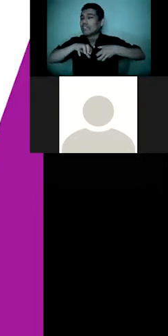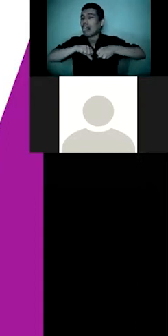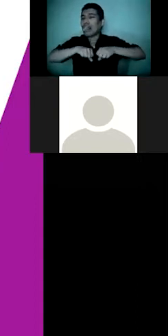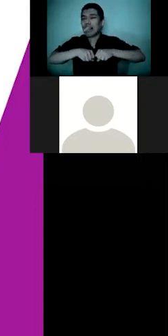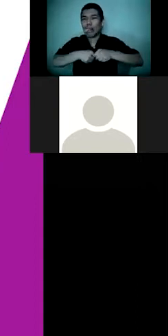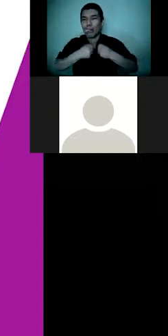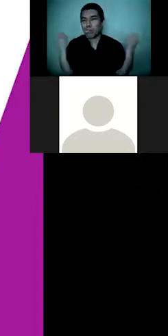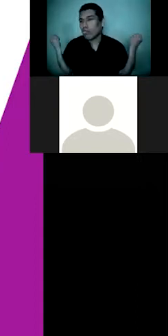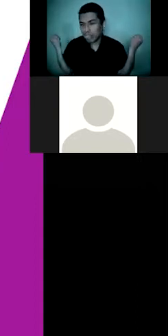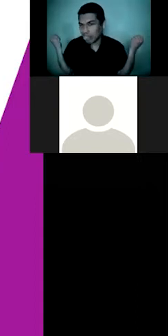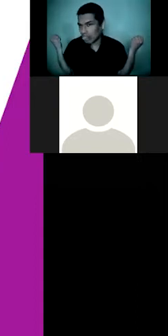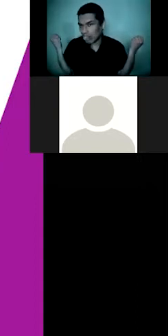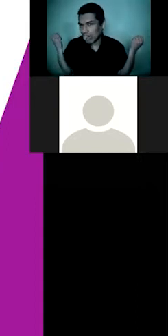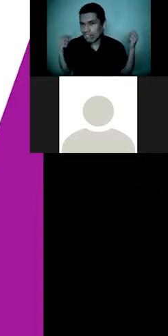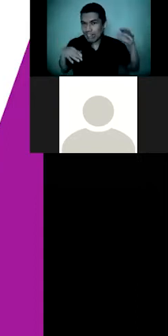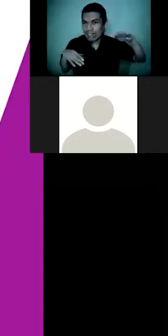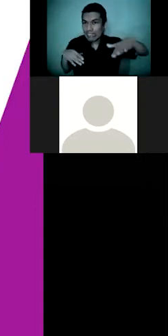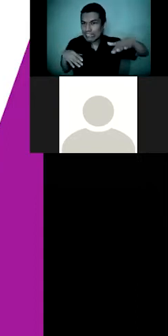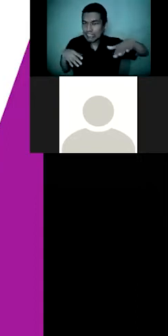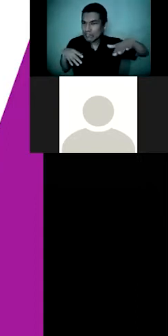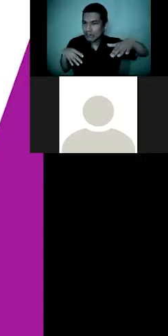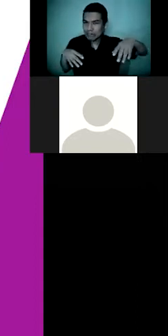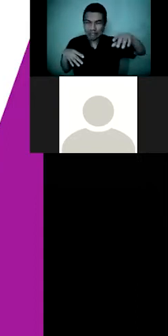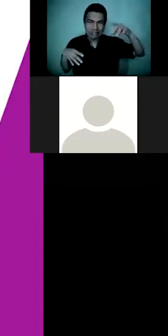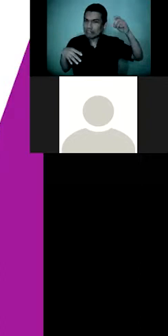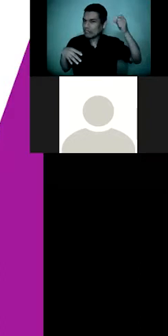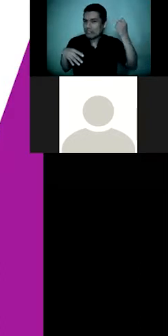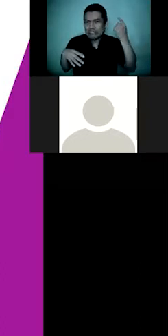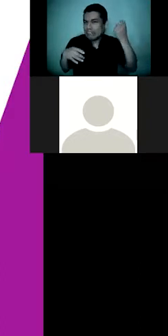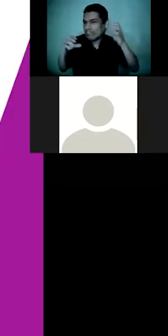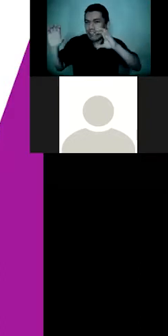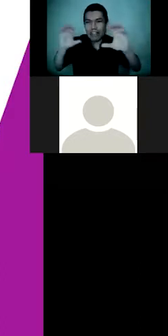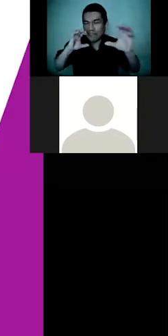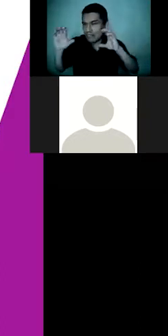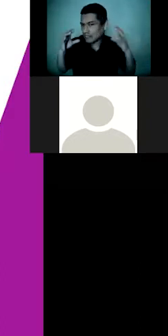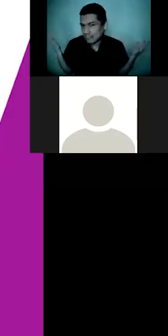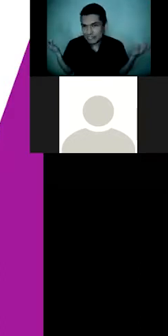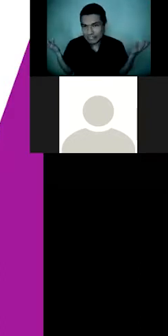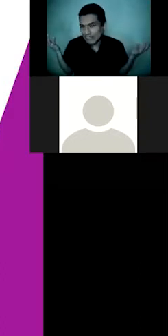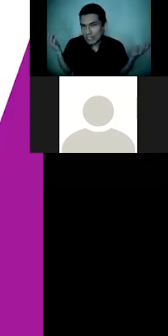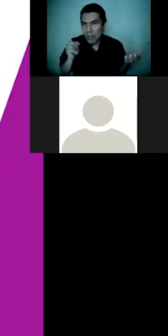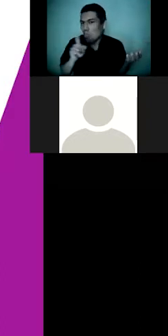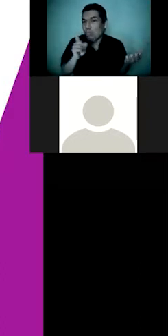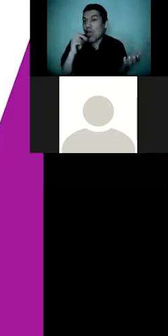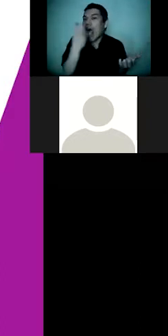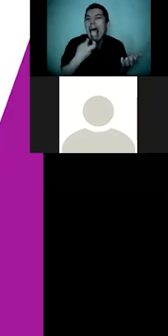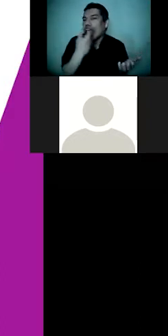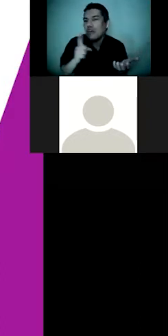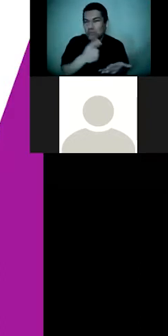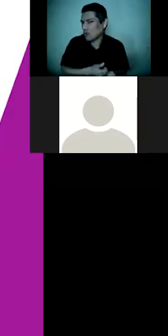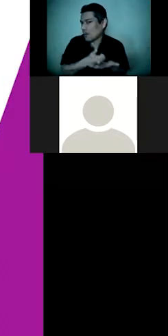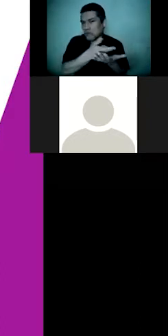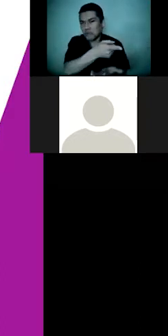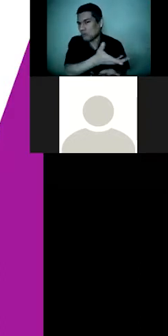Mi corazón se estrujaba del dolor que sentía de ver que ese niño no entendía nada de lo que yo le estaba